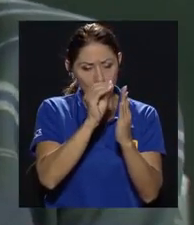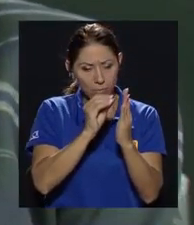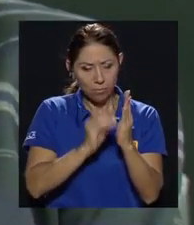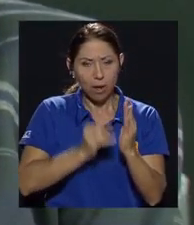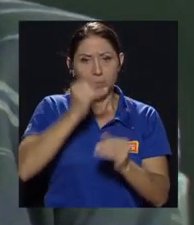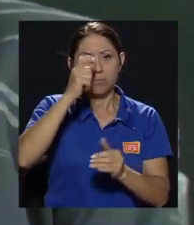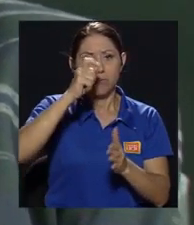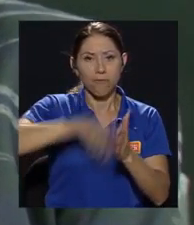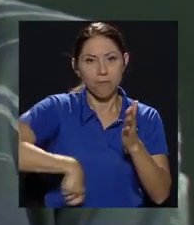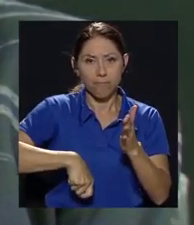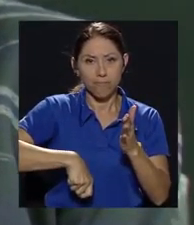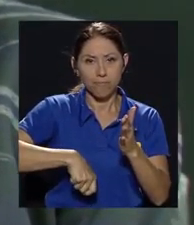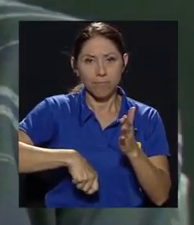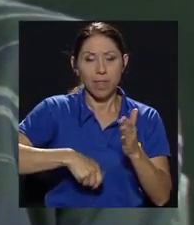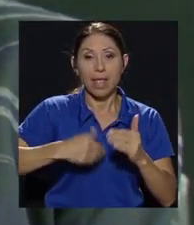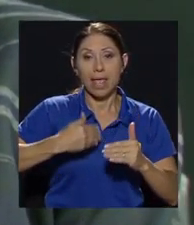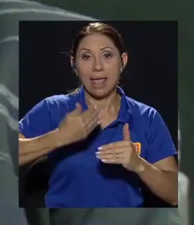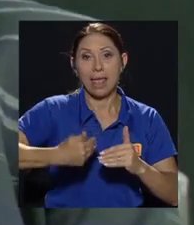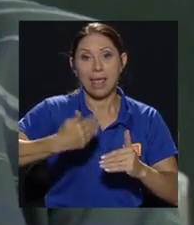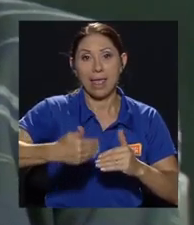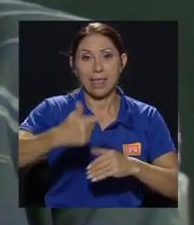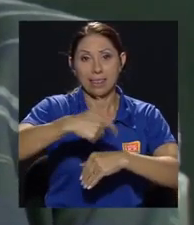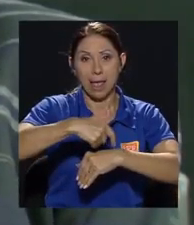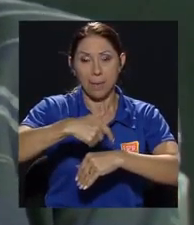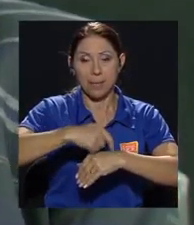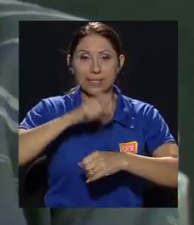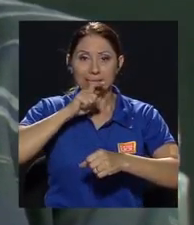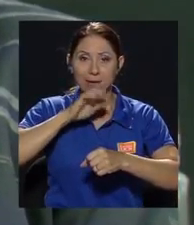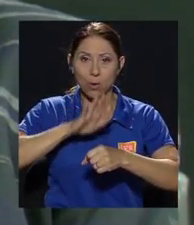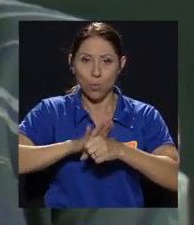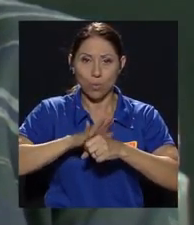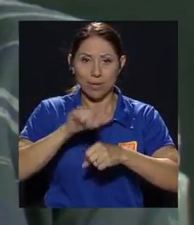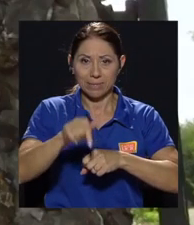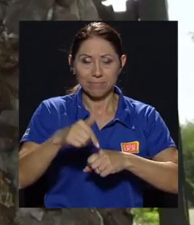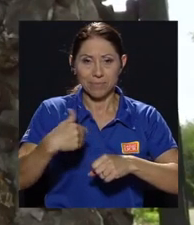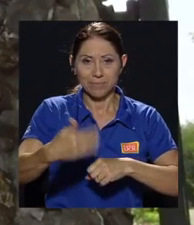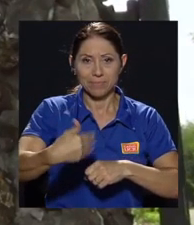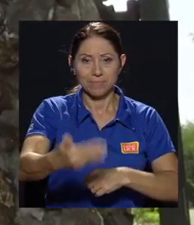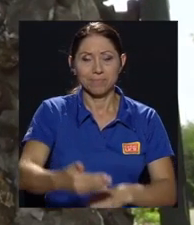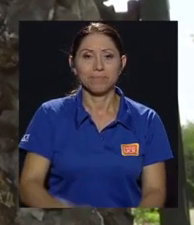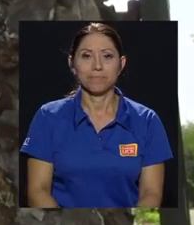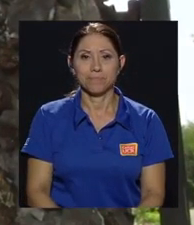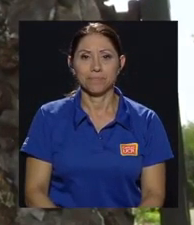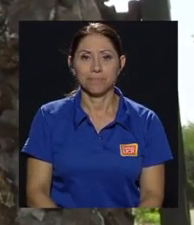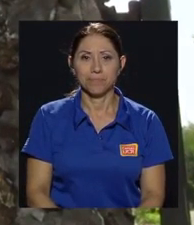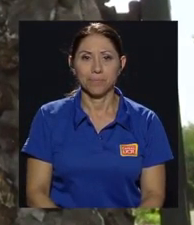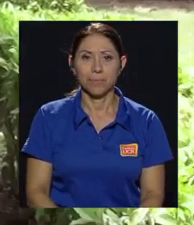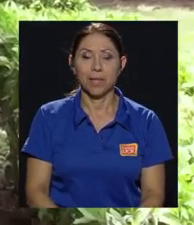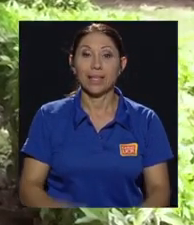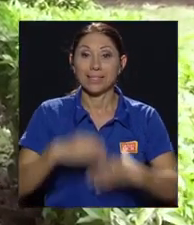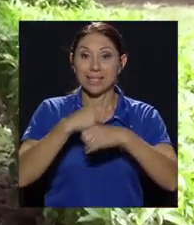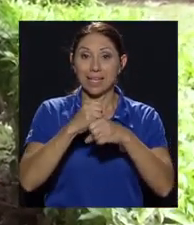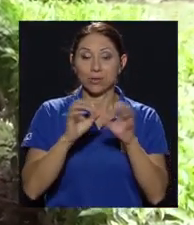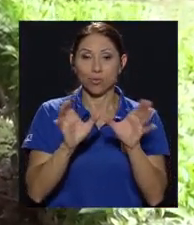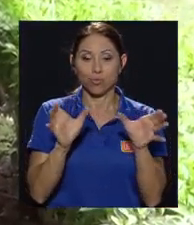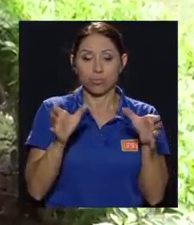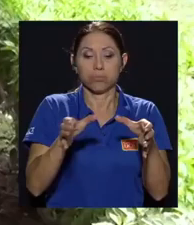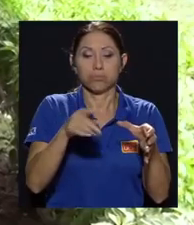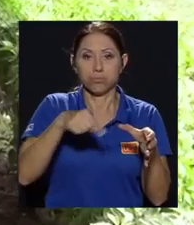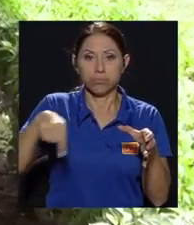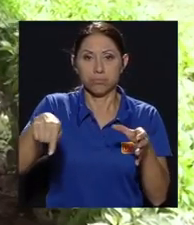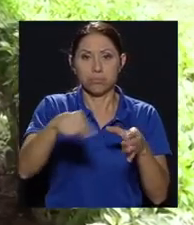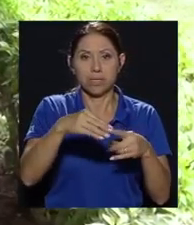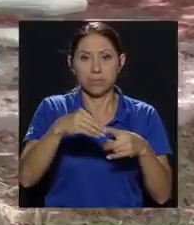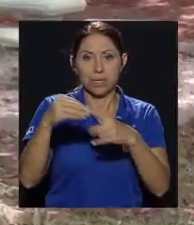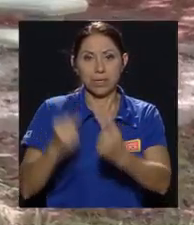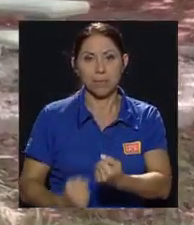y cuáles son las etapas que se van a cumplir dentro de ese proceso. Se conformó una comisión especial de apoyo